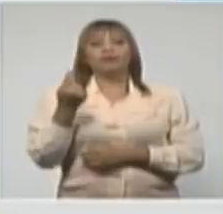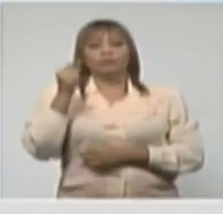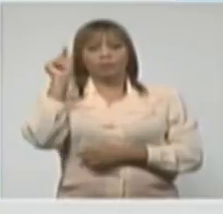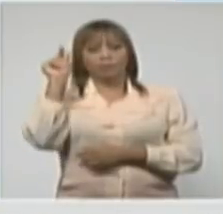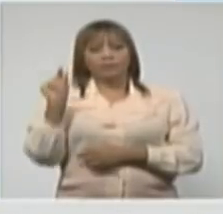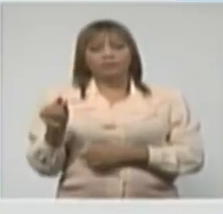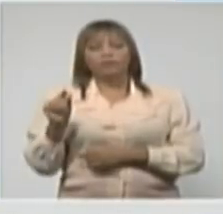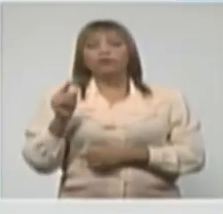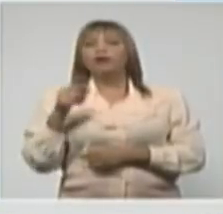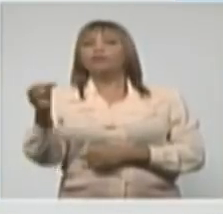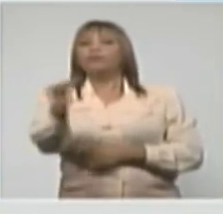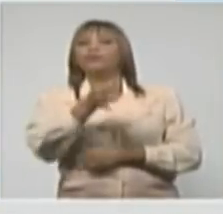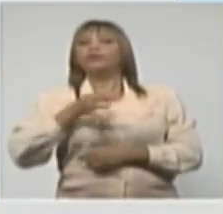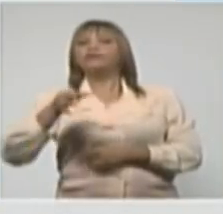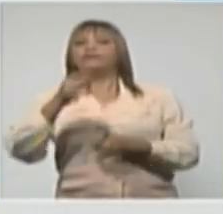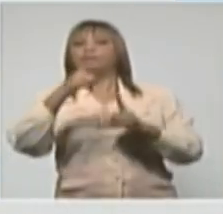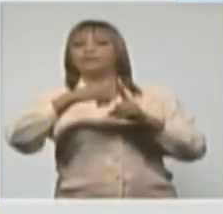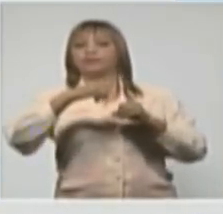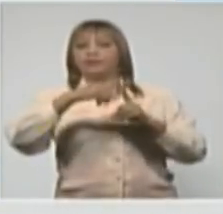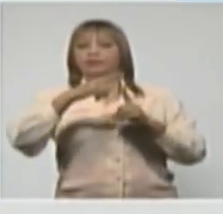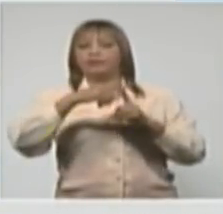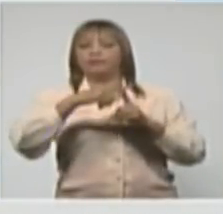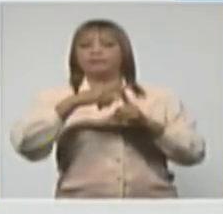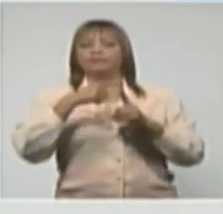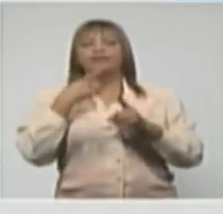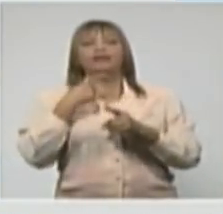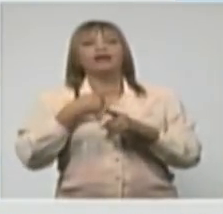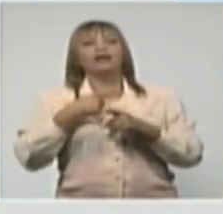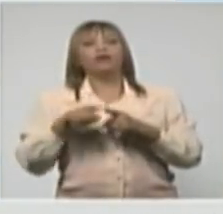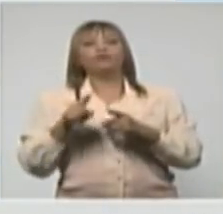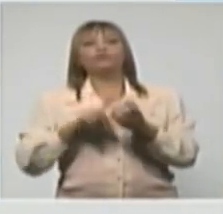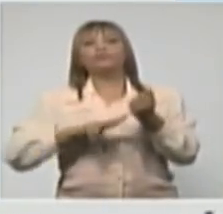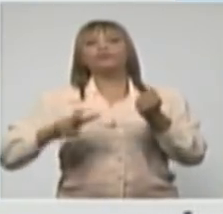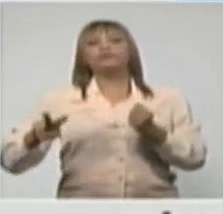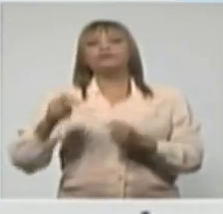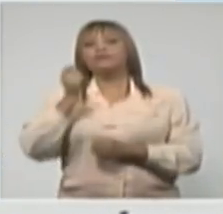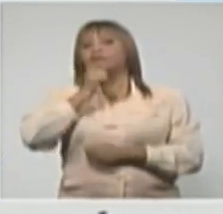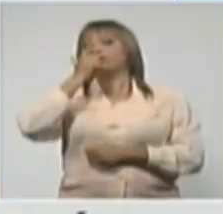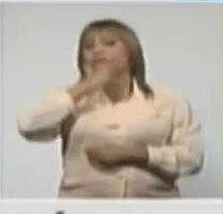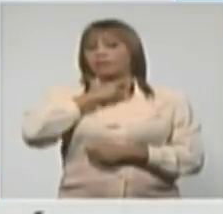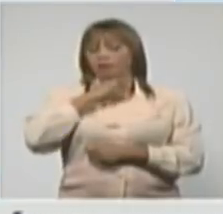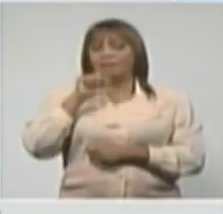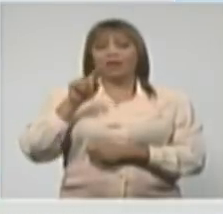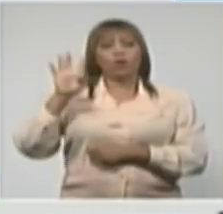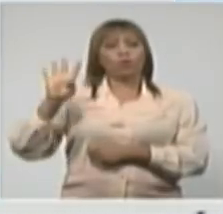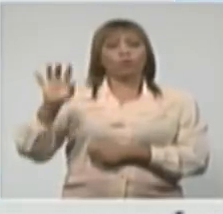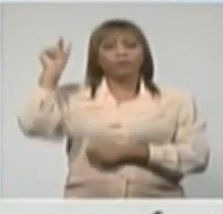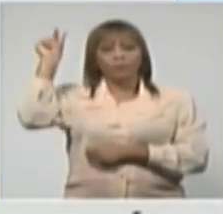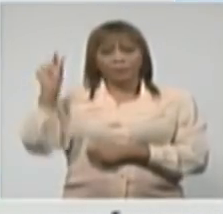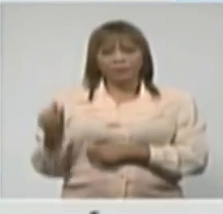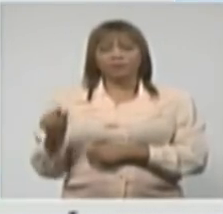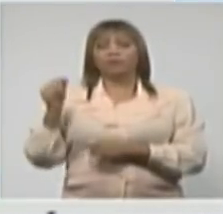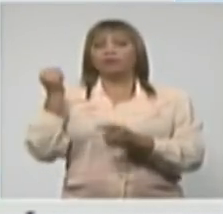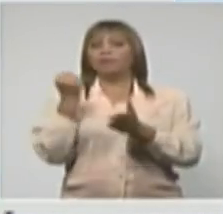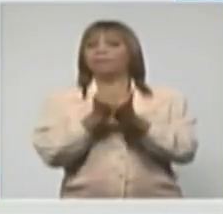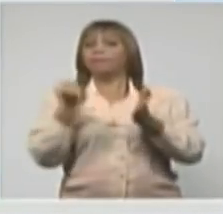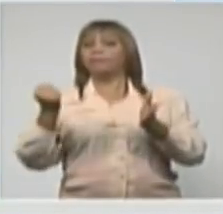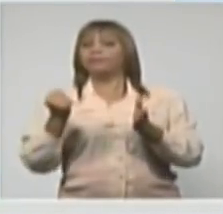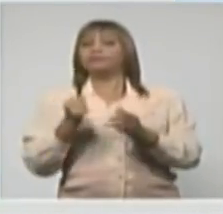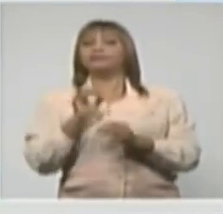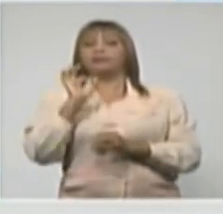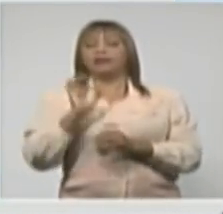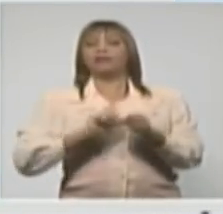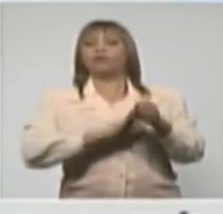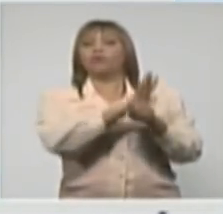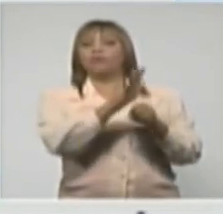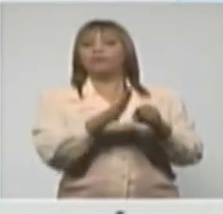Trinidad. Y en el caso de Ciego de Ávila, los 4 personas diagnosticadas ayer con la